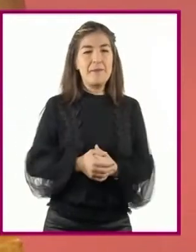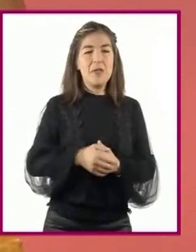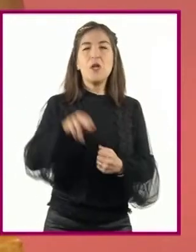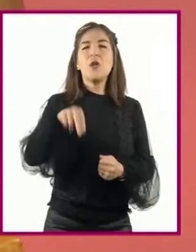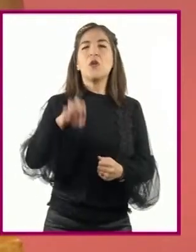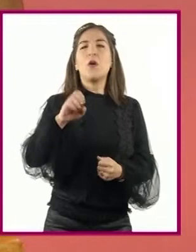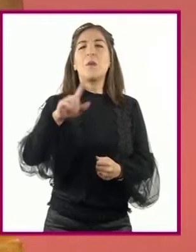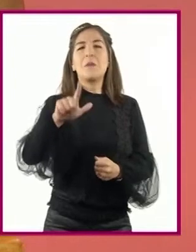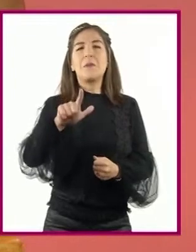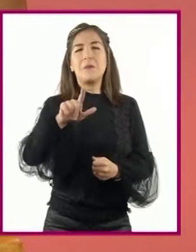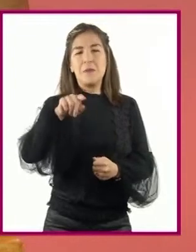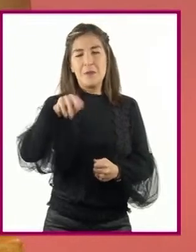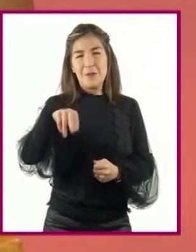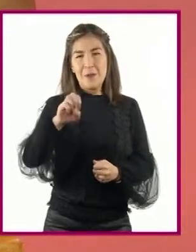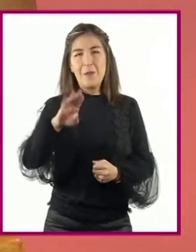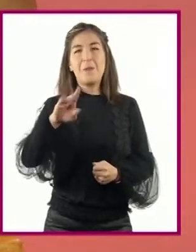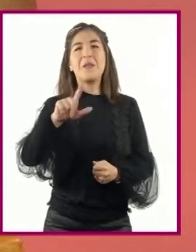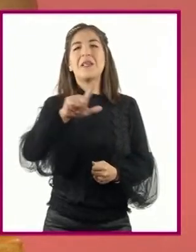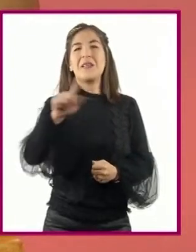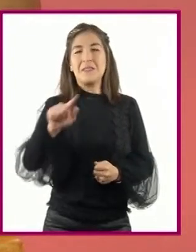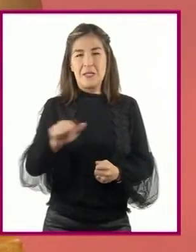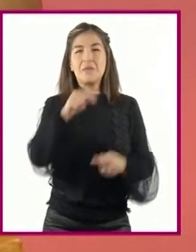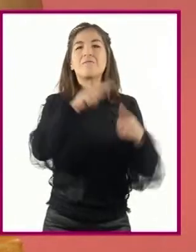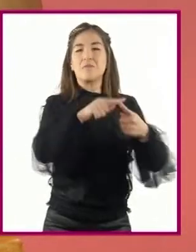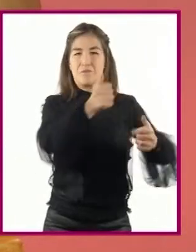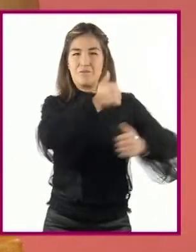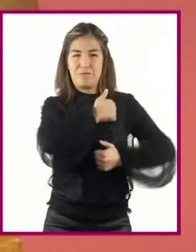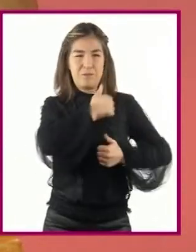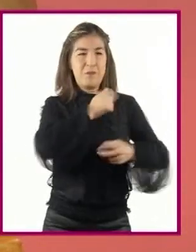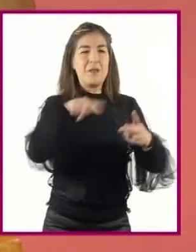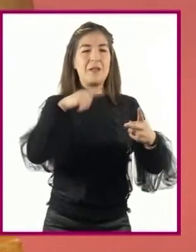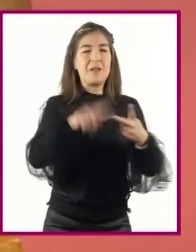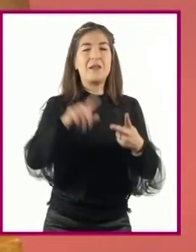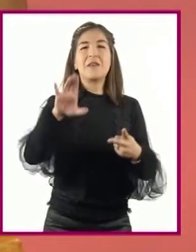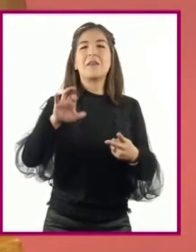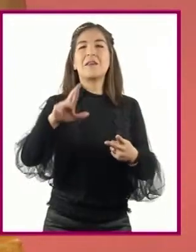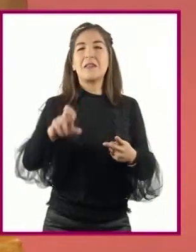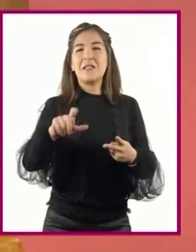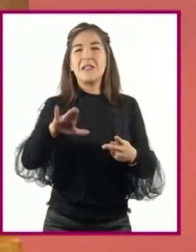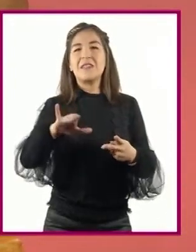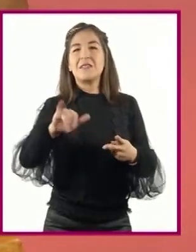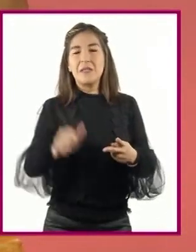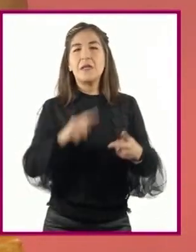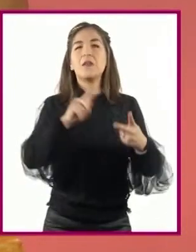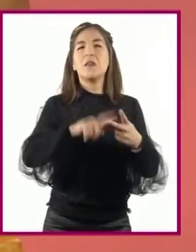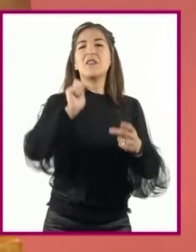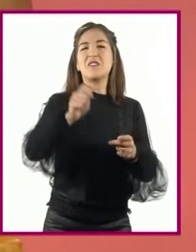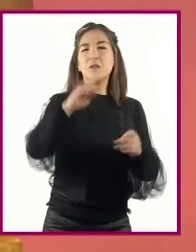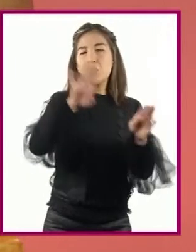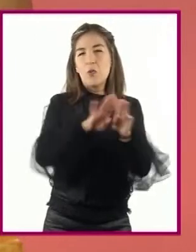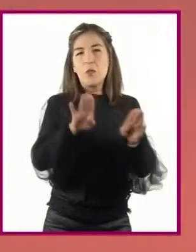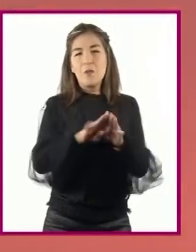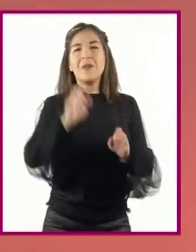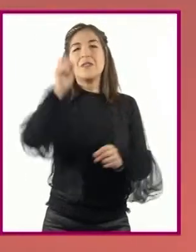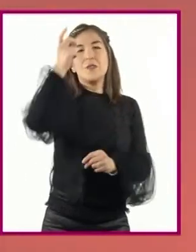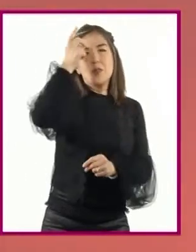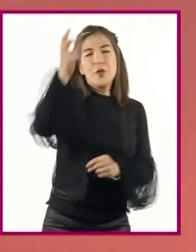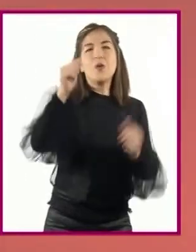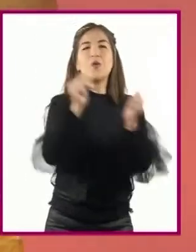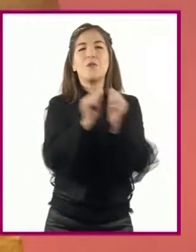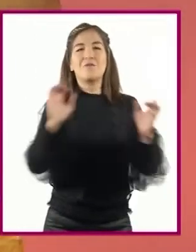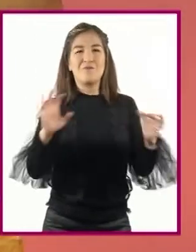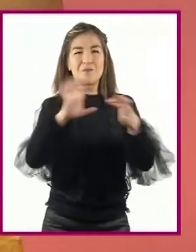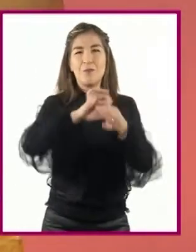nobleza, que organizaba la parte militar; la clerecía, que se ocupaba de la relación de la divinidad con el